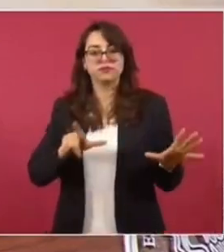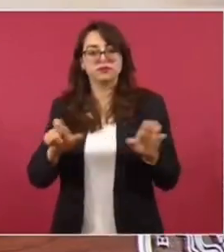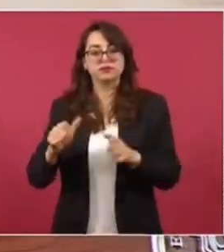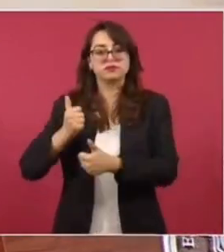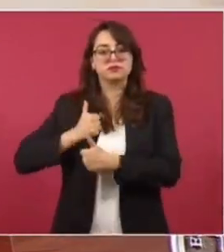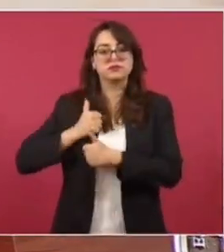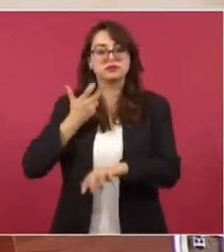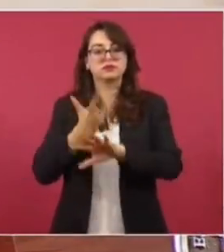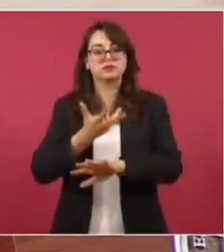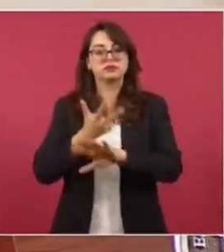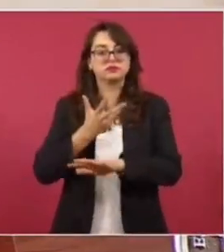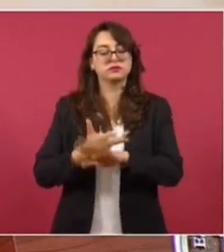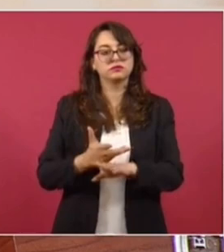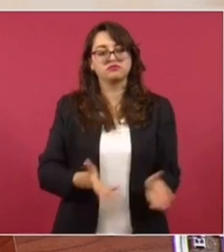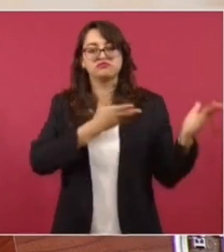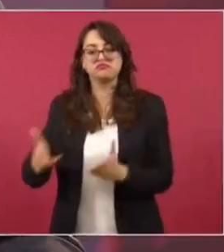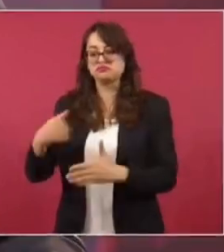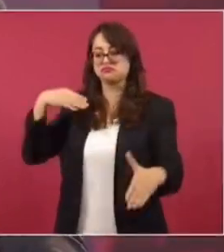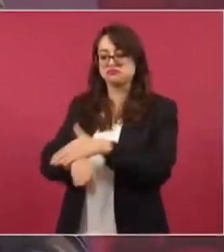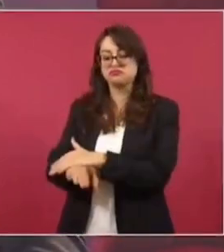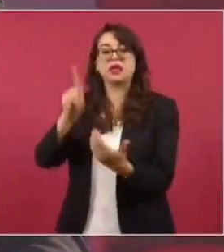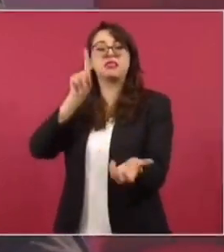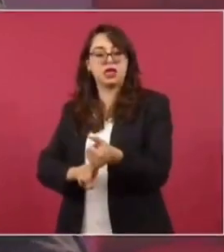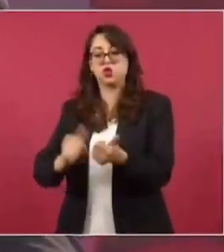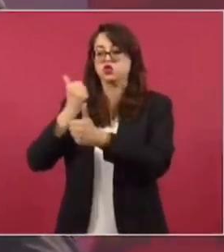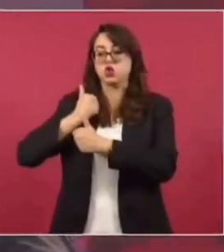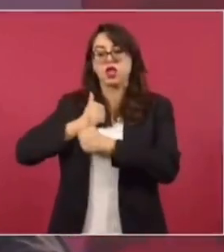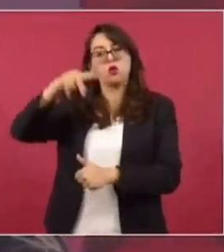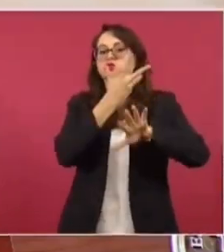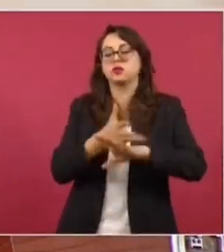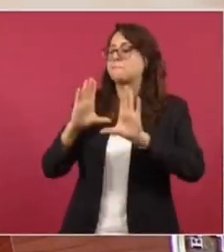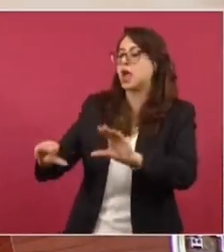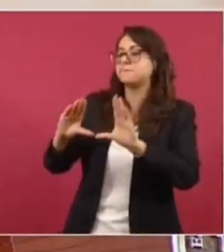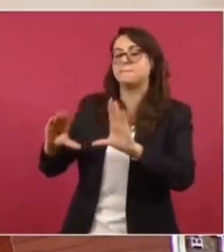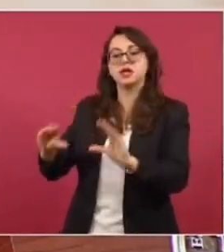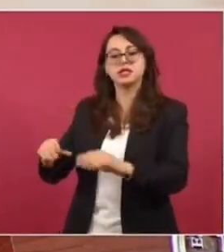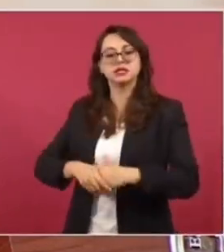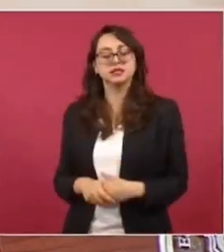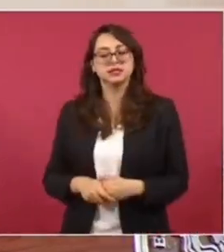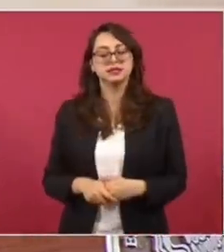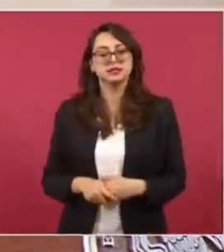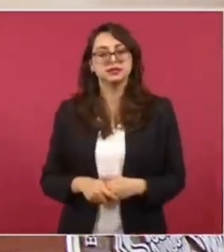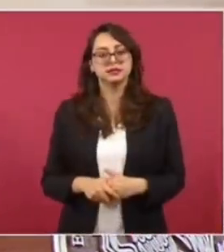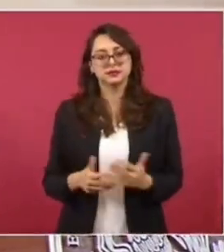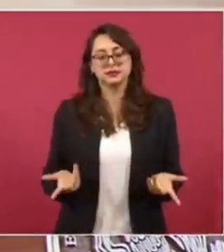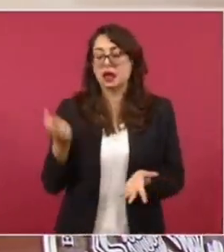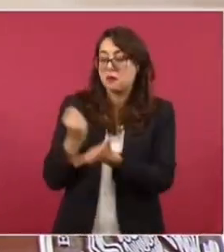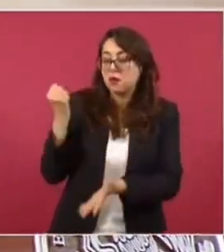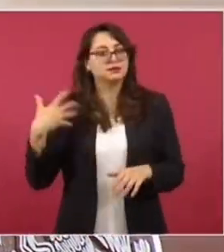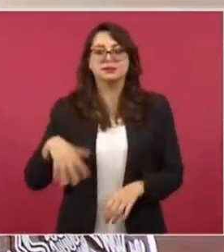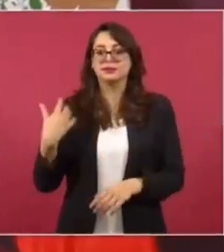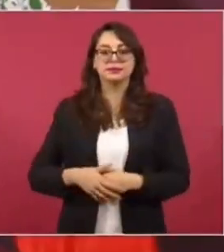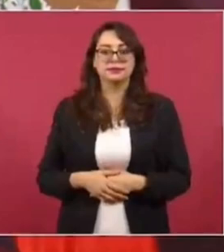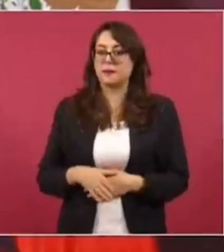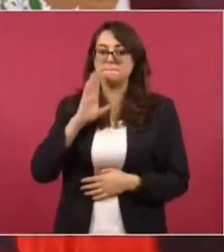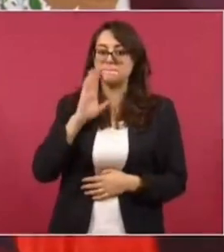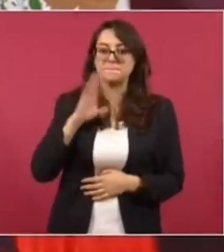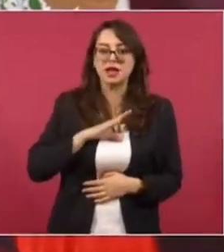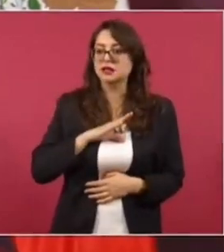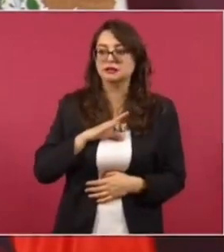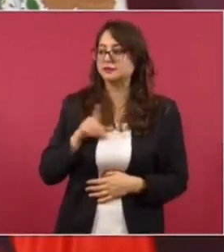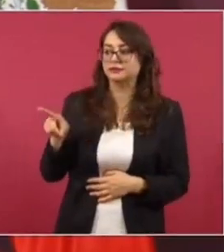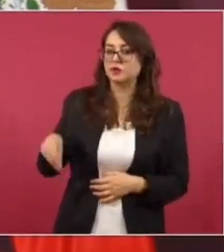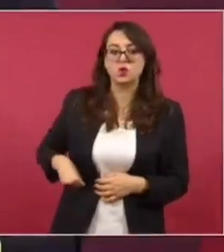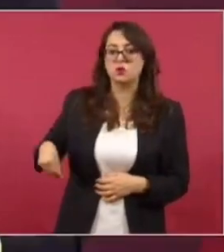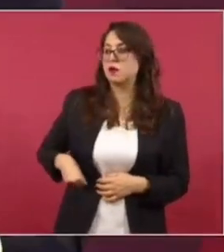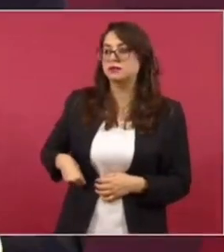Perú para entrenar a Fuerzas Armadas del Perú y a la Policía del Perú. No culpo solo a quienes permiten eso, sino hago un llamado de